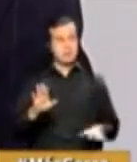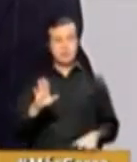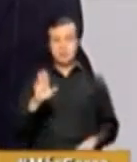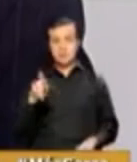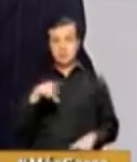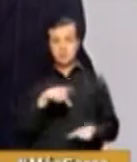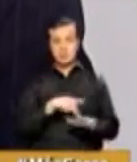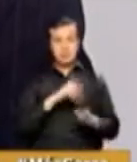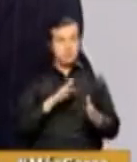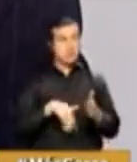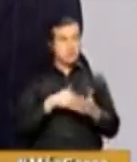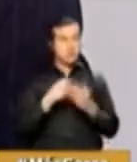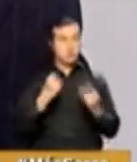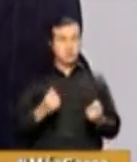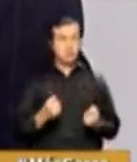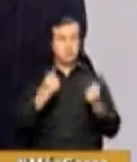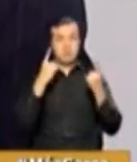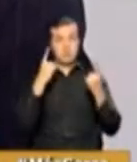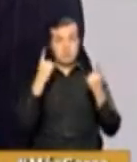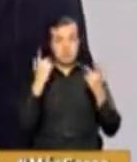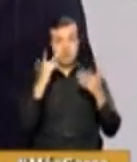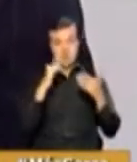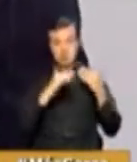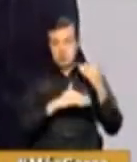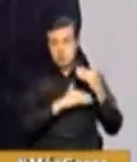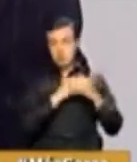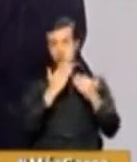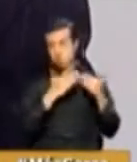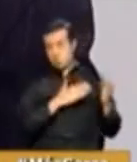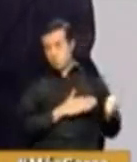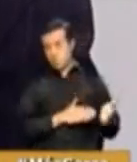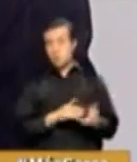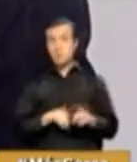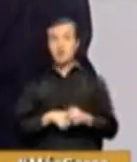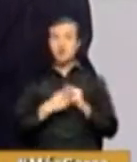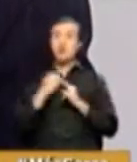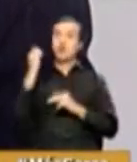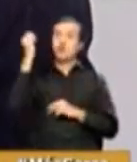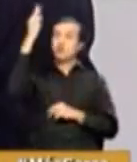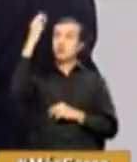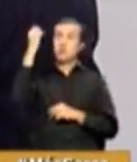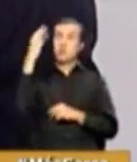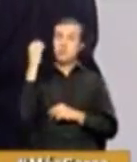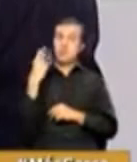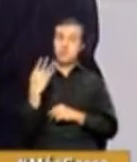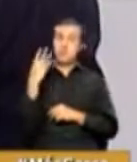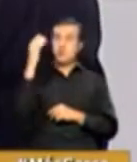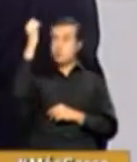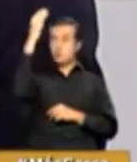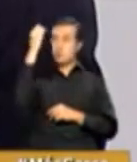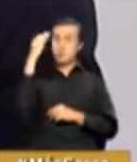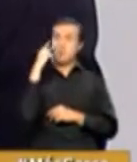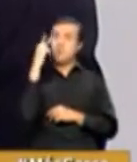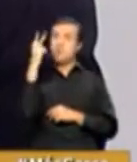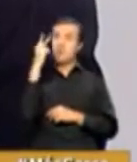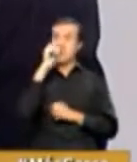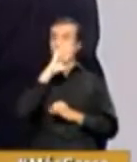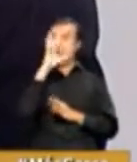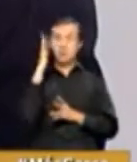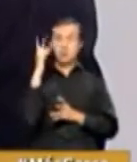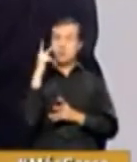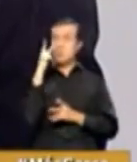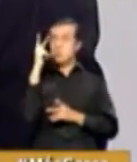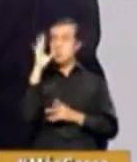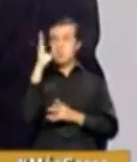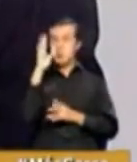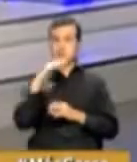comencé especialistas. A asustarme y ya después igual ya comenzó con los semáforos. Los ya, semáforos ya no podía ver, ya no los